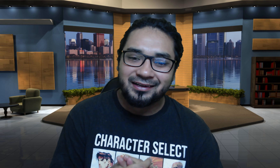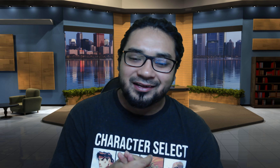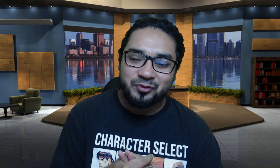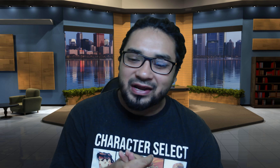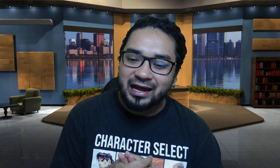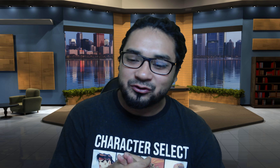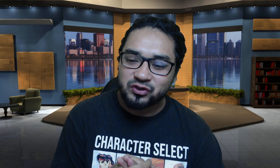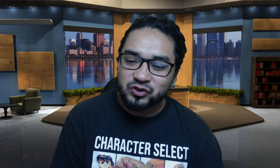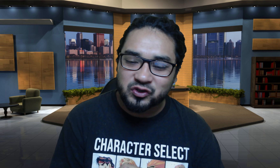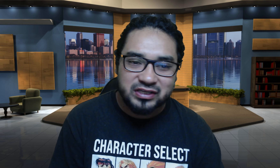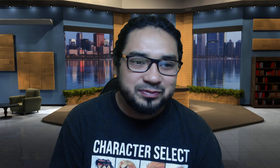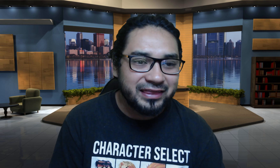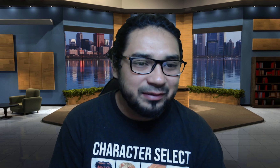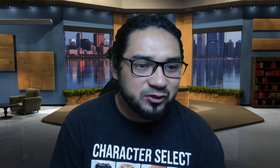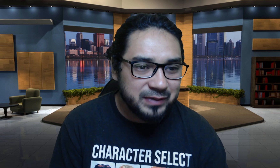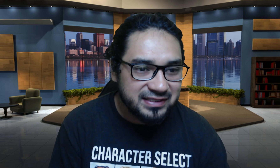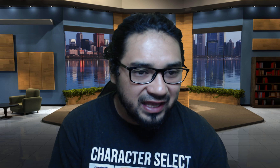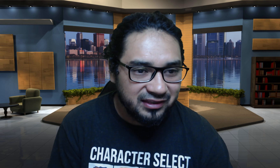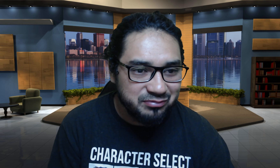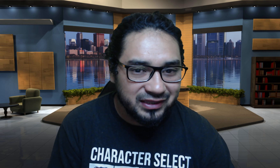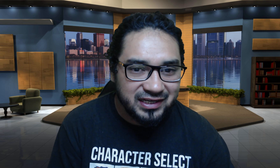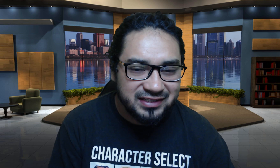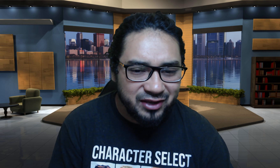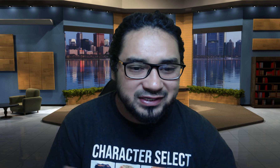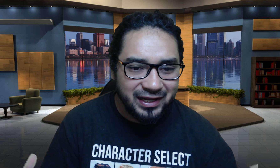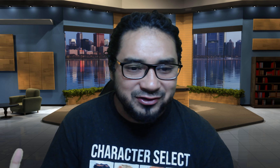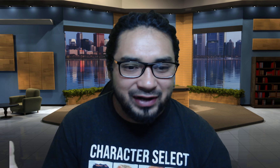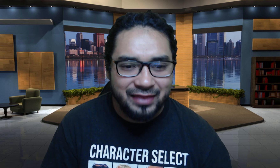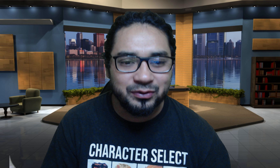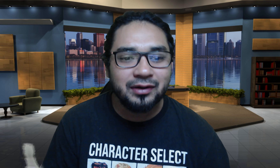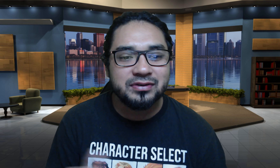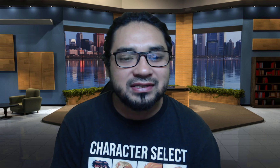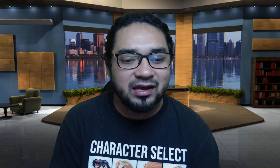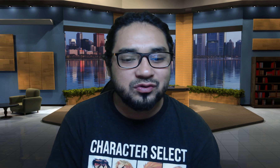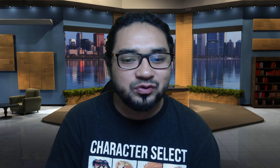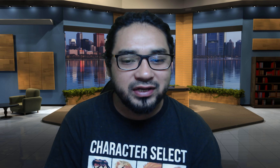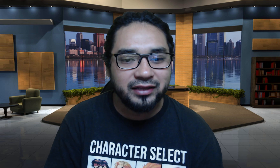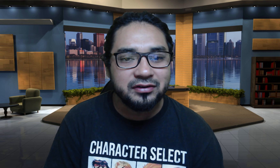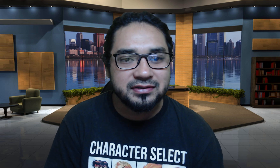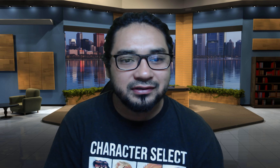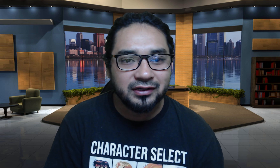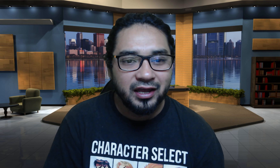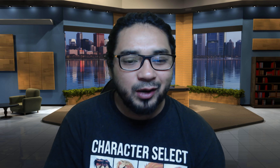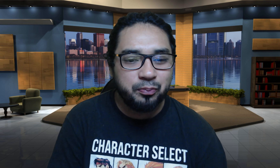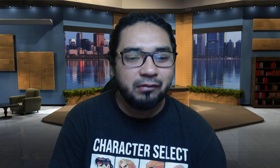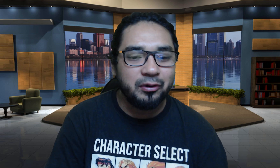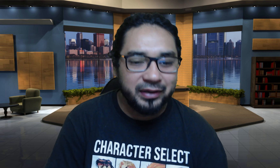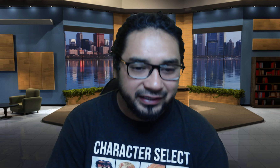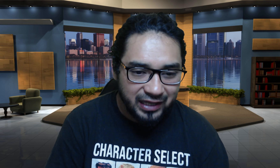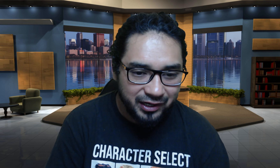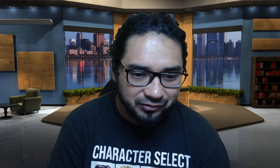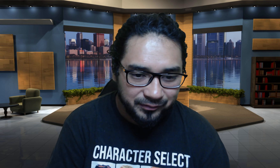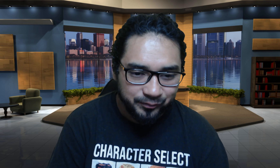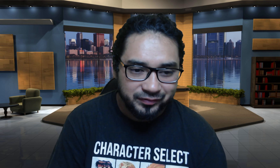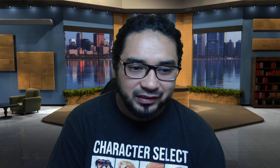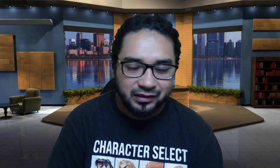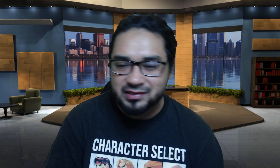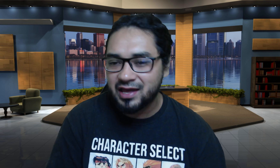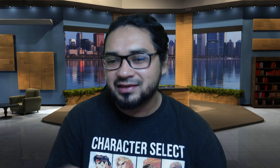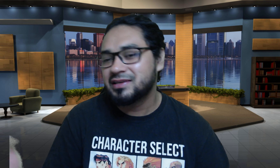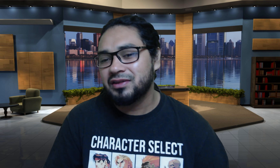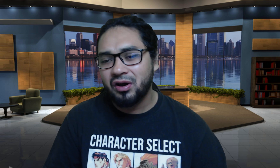por acá nosotros nos divertimos bastante mientras ellos siguen llorando en los Estados Unidos el pueblo mexicano